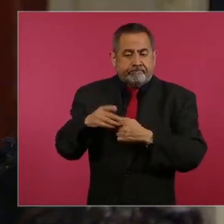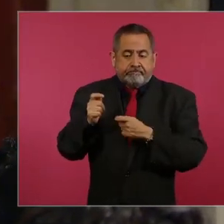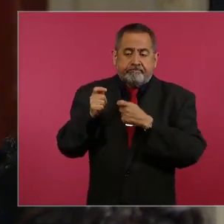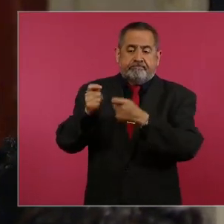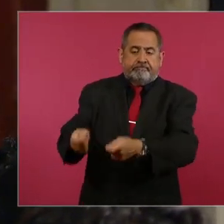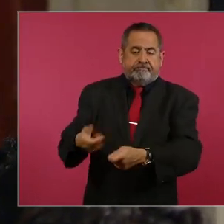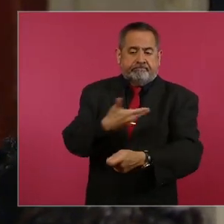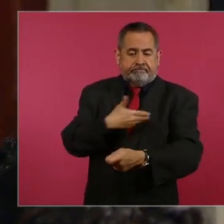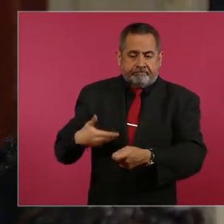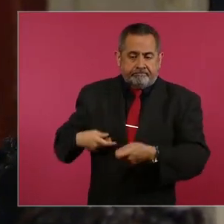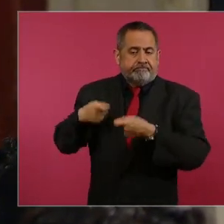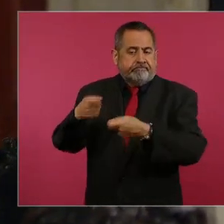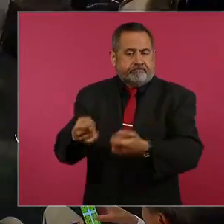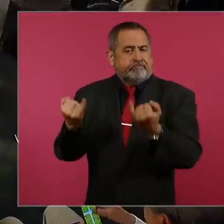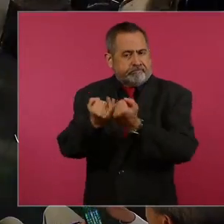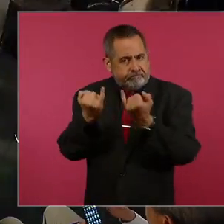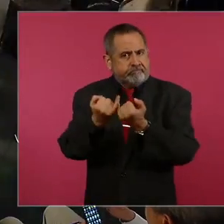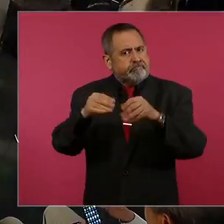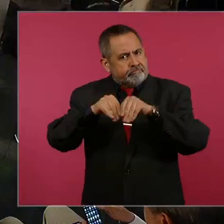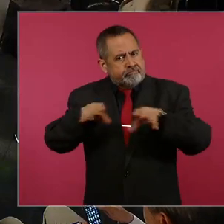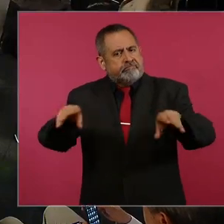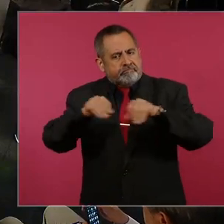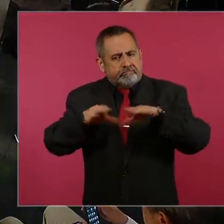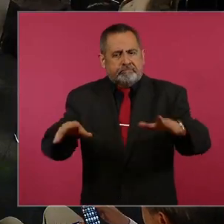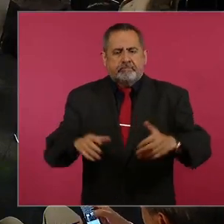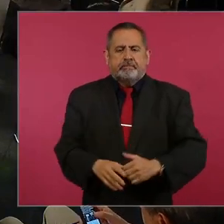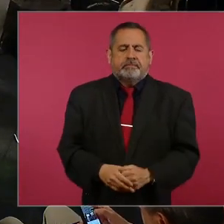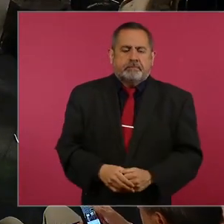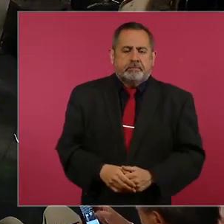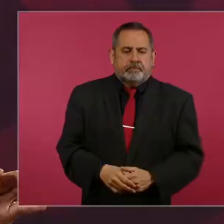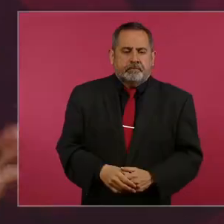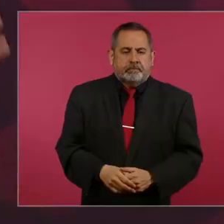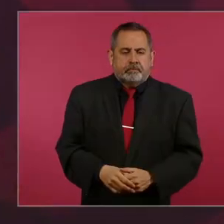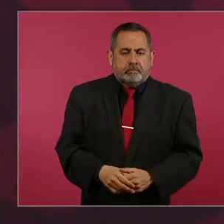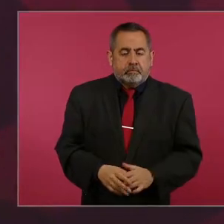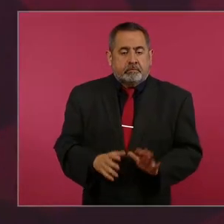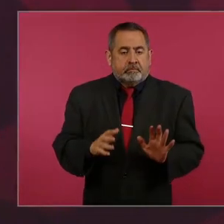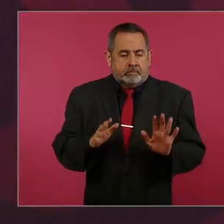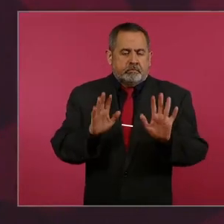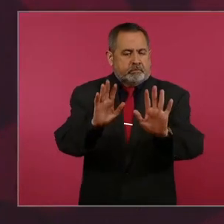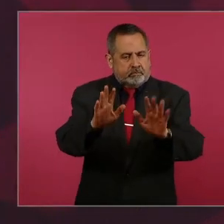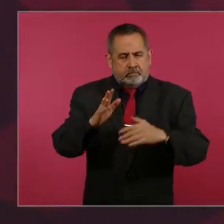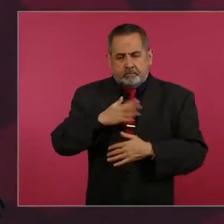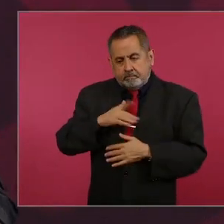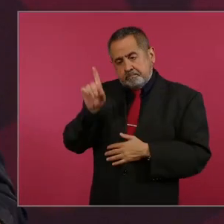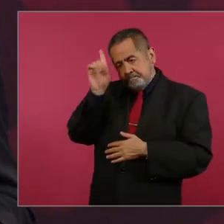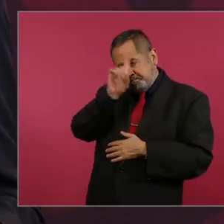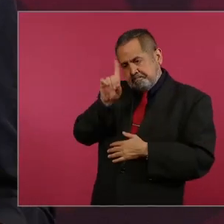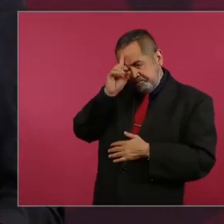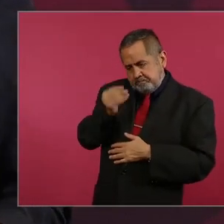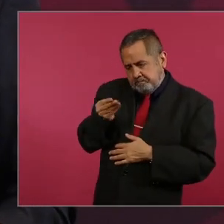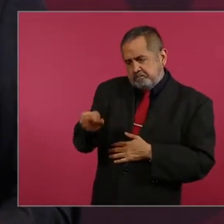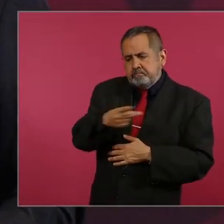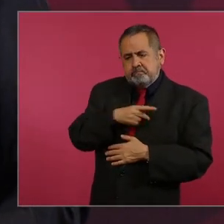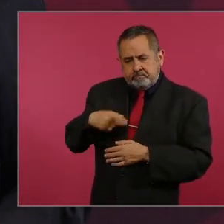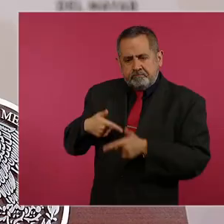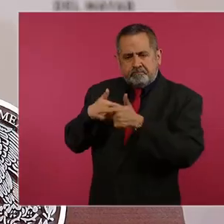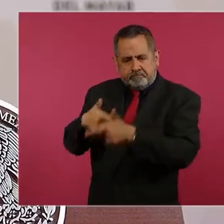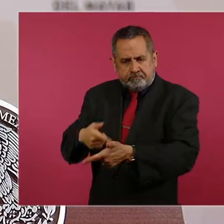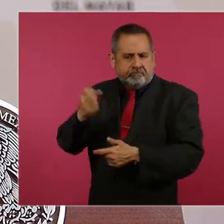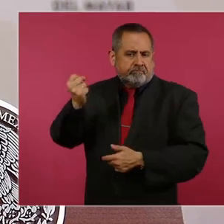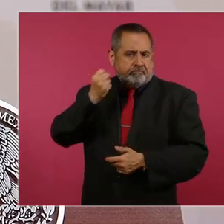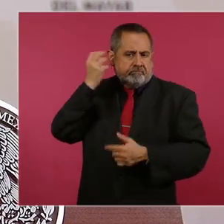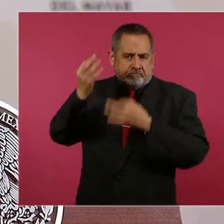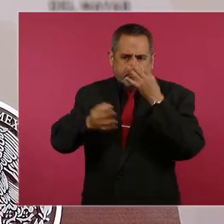en todos los niveles. Bueno, yo lo recomendaría, pero depende de cada